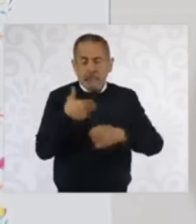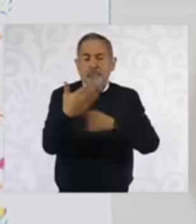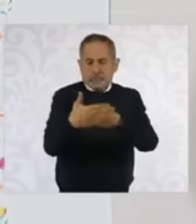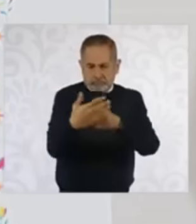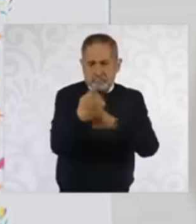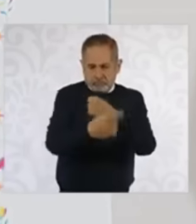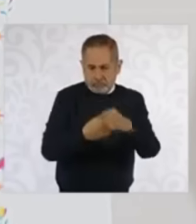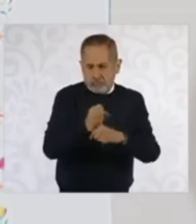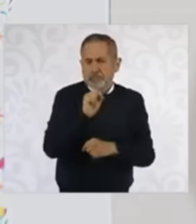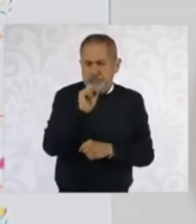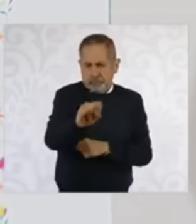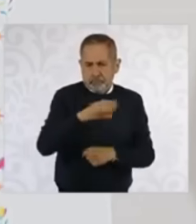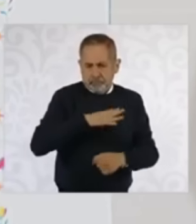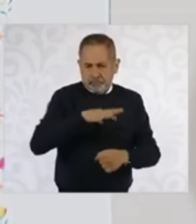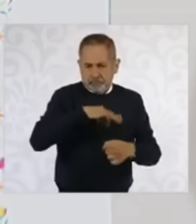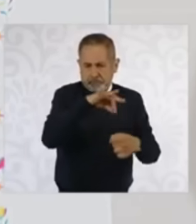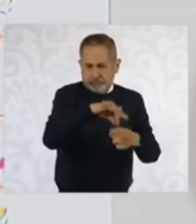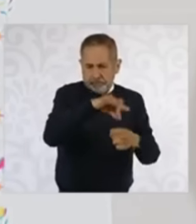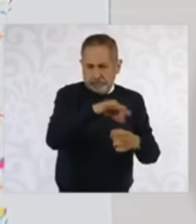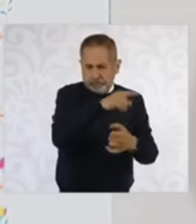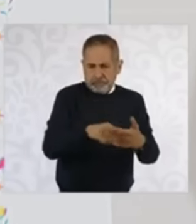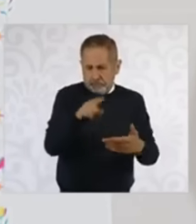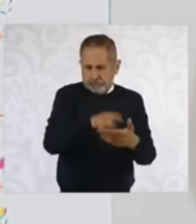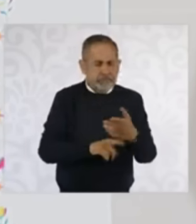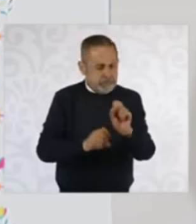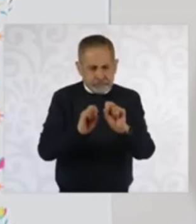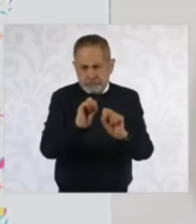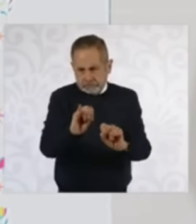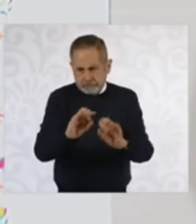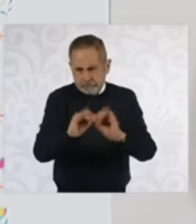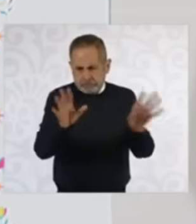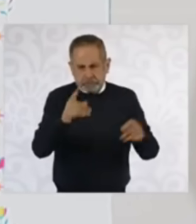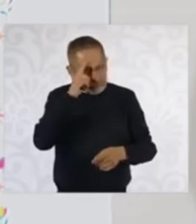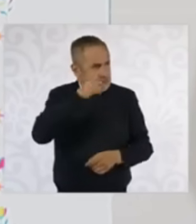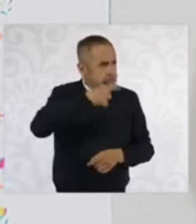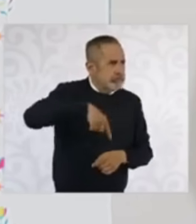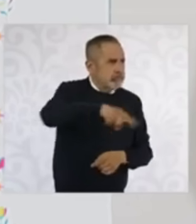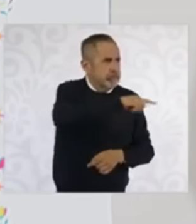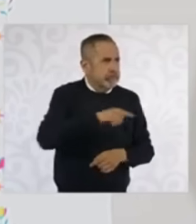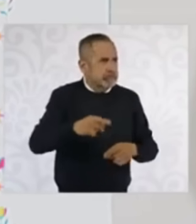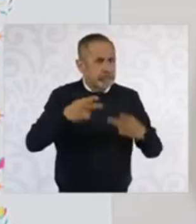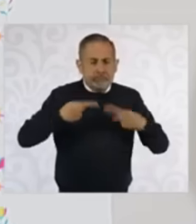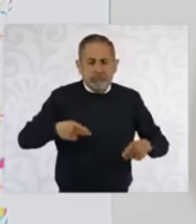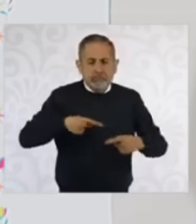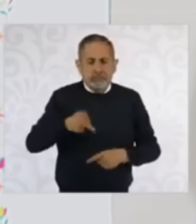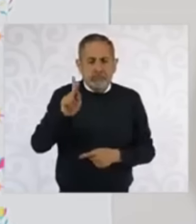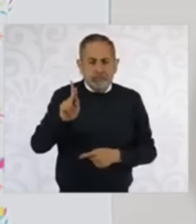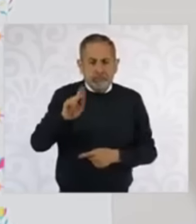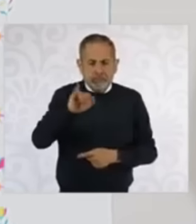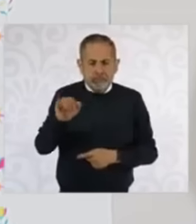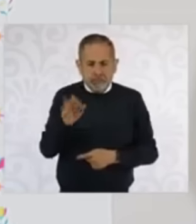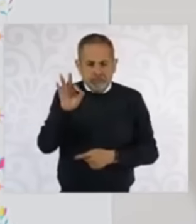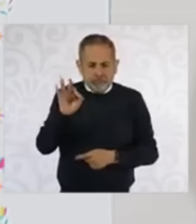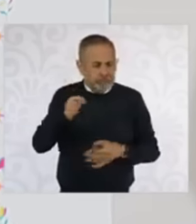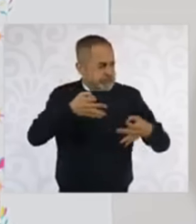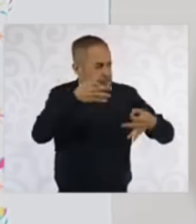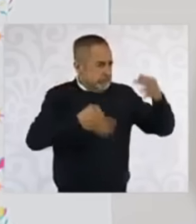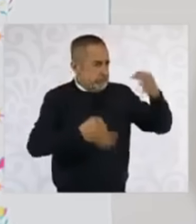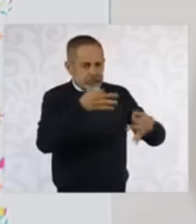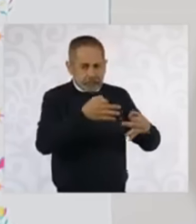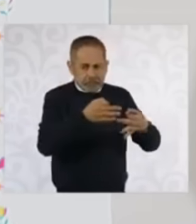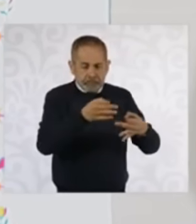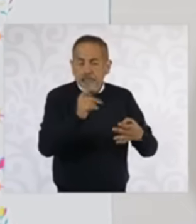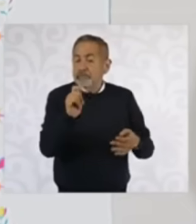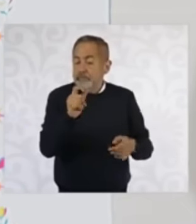próximo año para las personas del poder judicial pero a diferencia de las